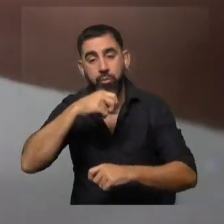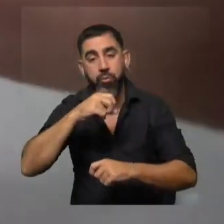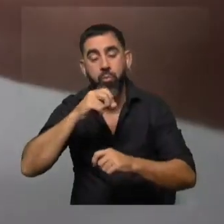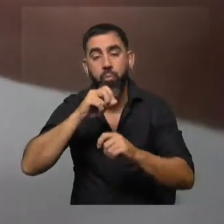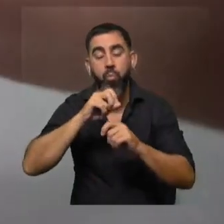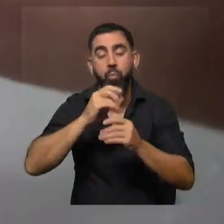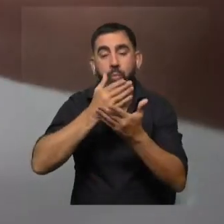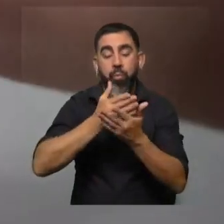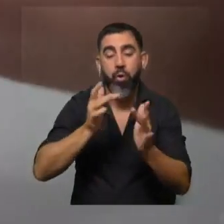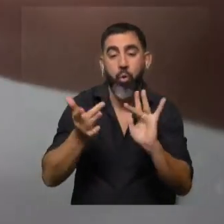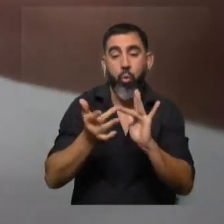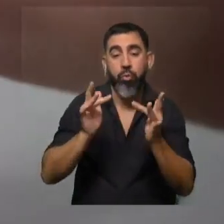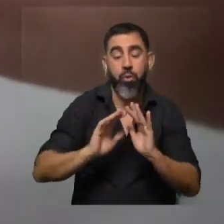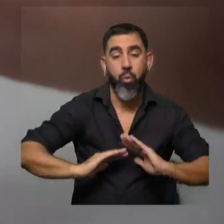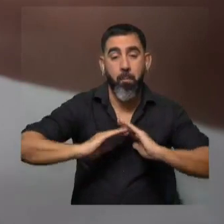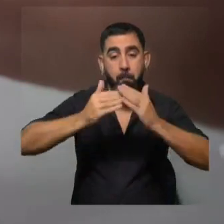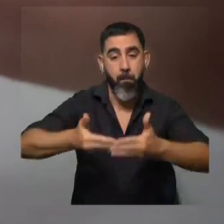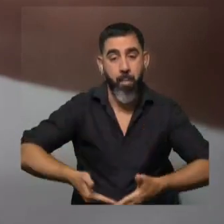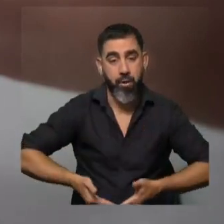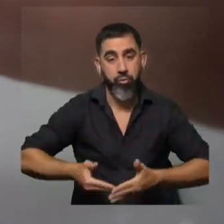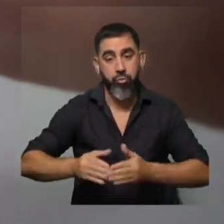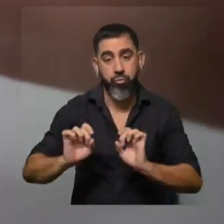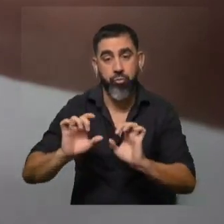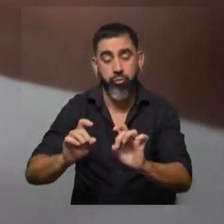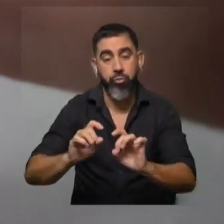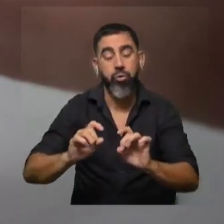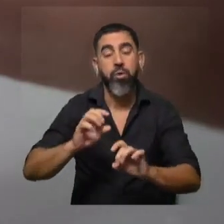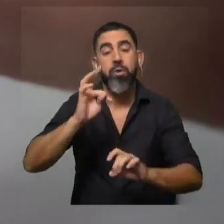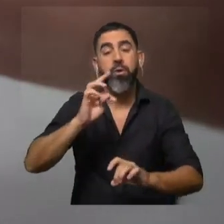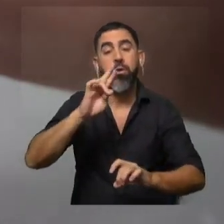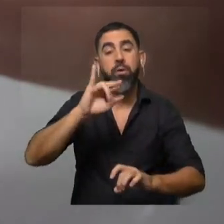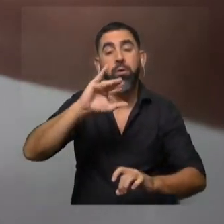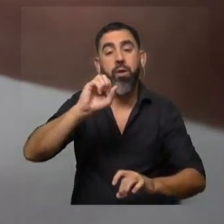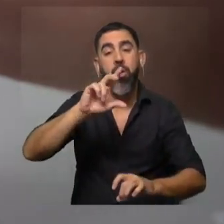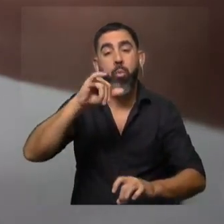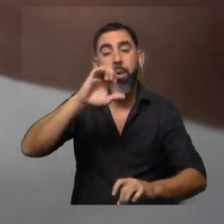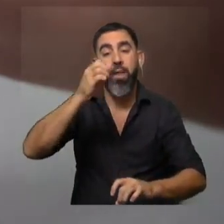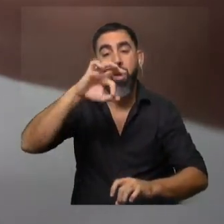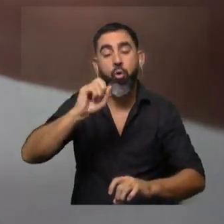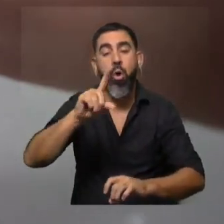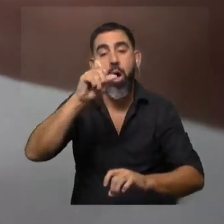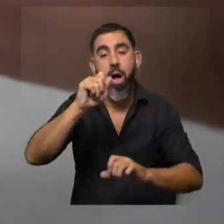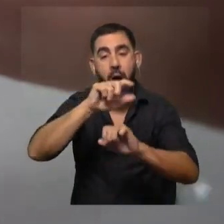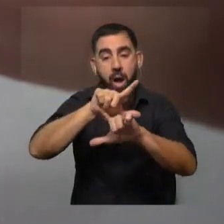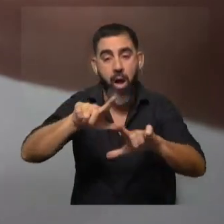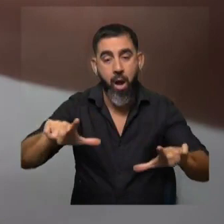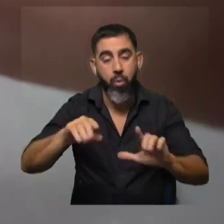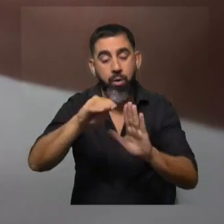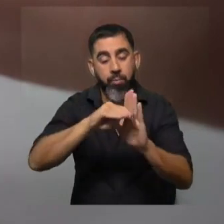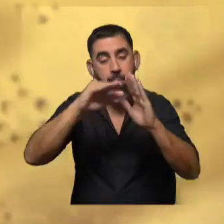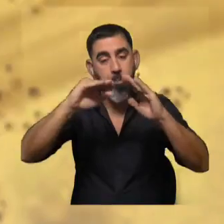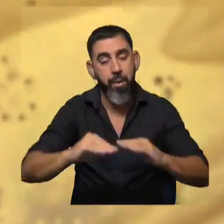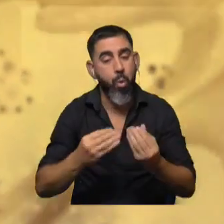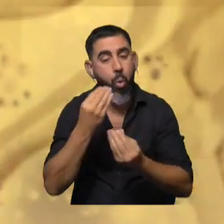exposición a trialometanos en el embarazo y formación de trialometanos en la potabilización de agua, medidas de